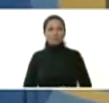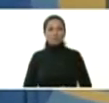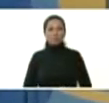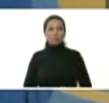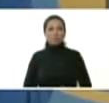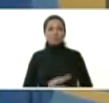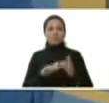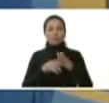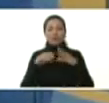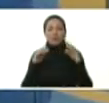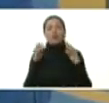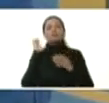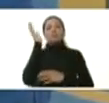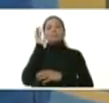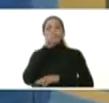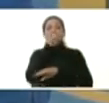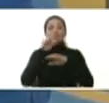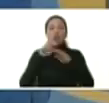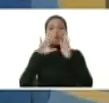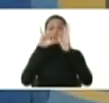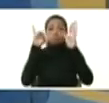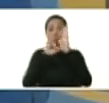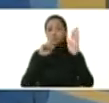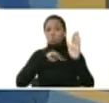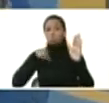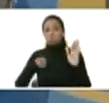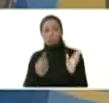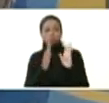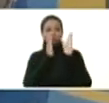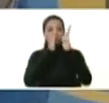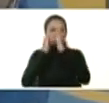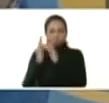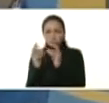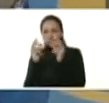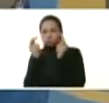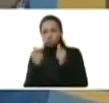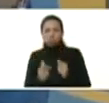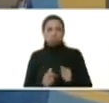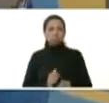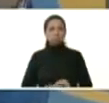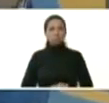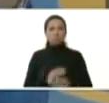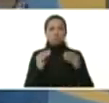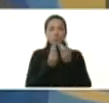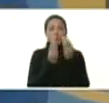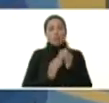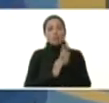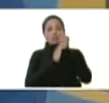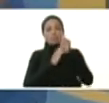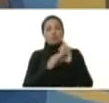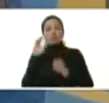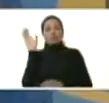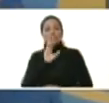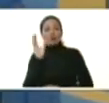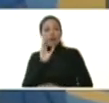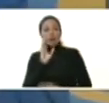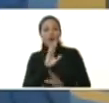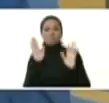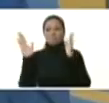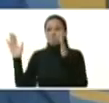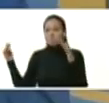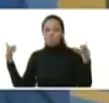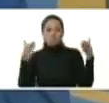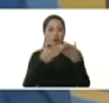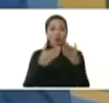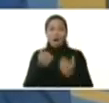todavía en la Asamblea Nacional Constituyente, organizamos junto a líderes de Caracas la ayuda para